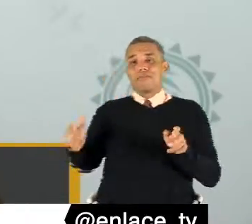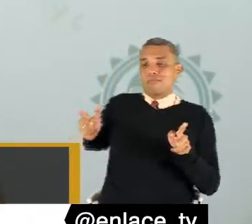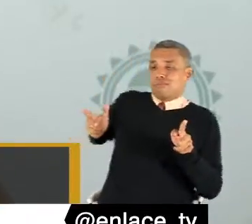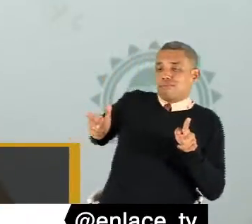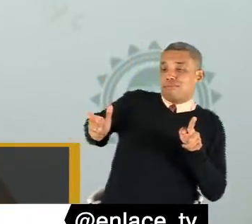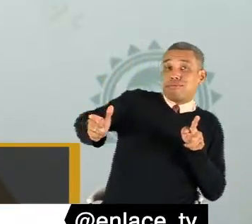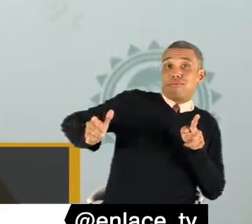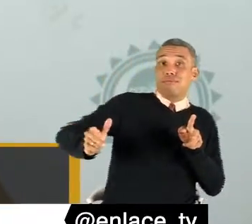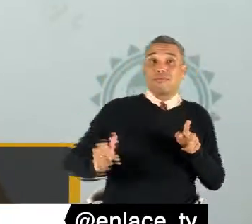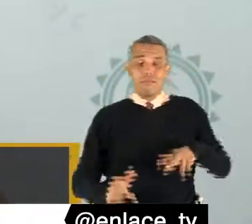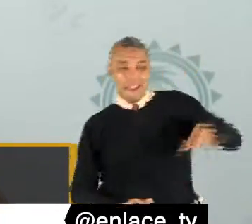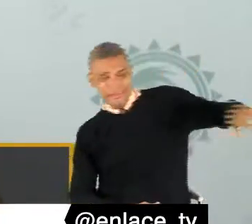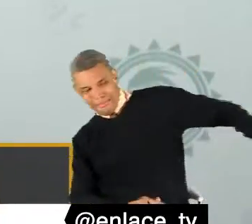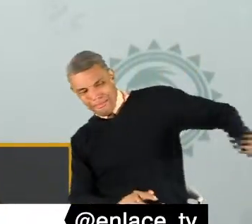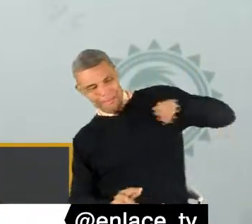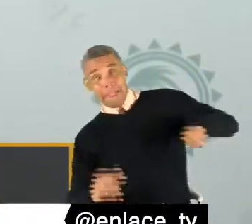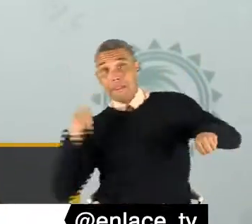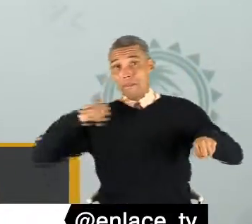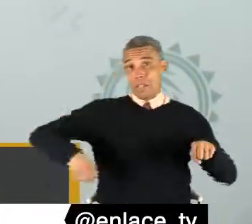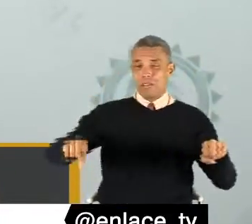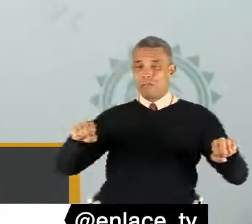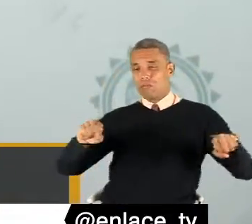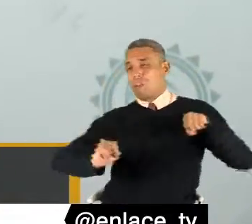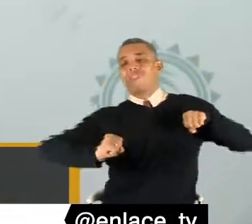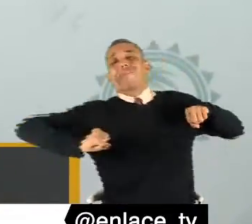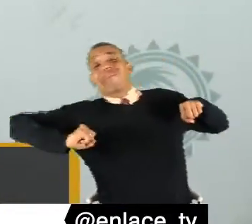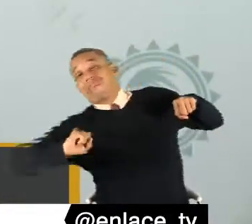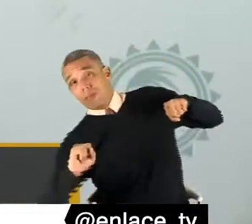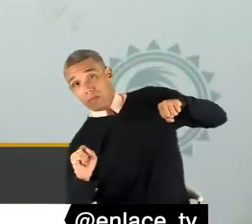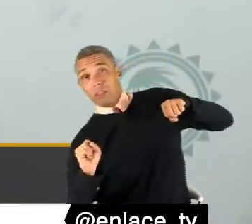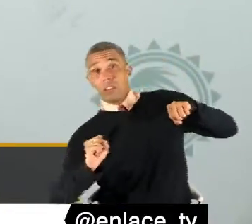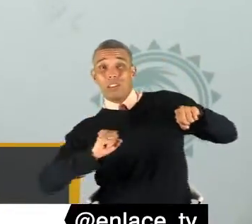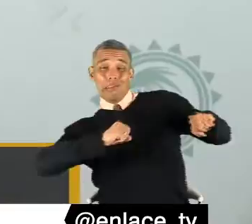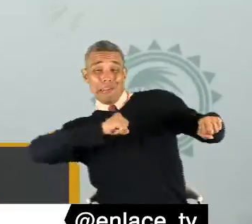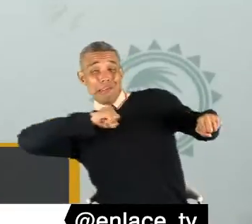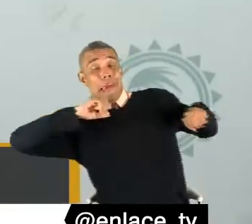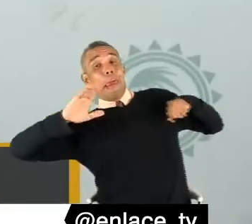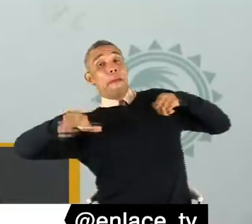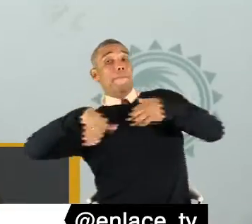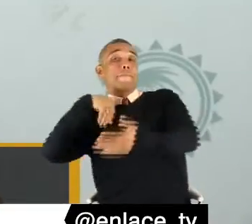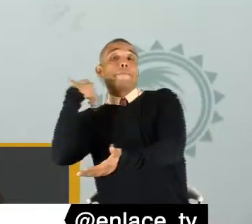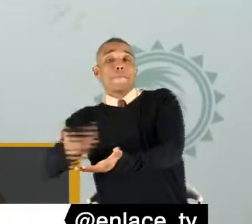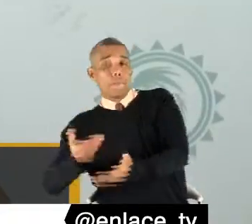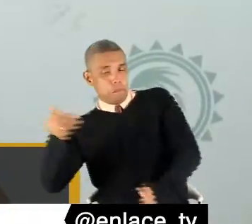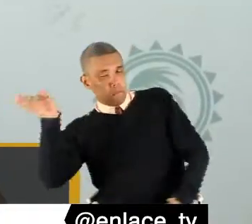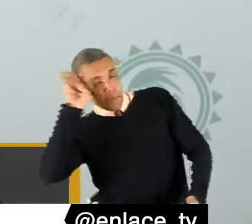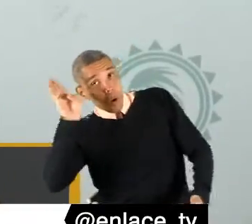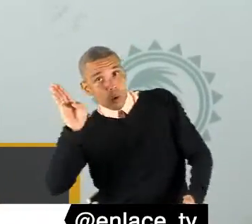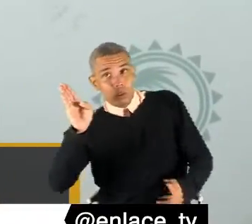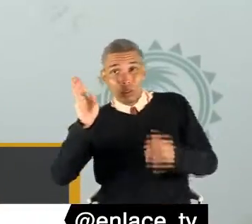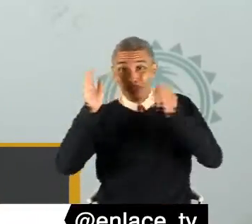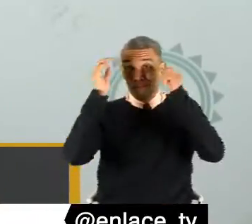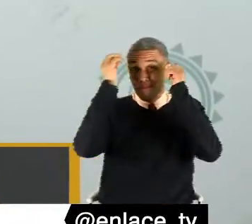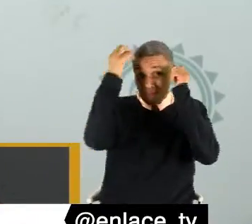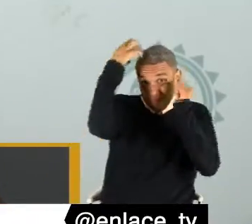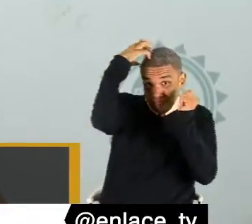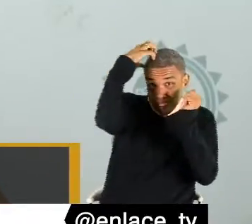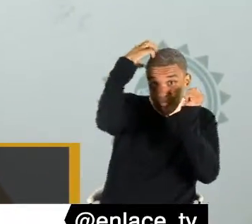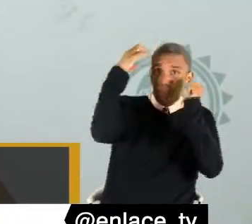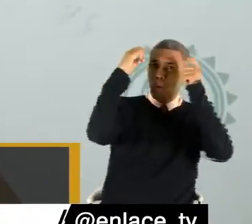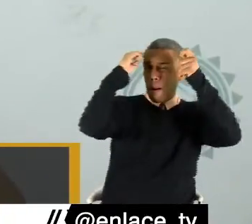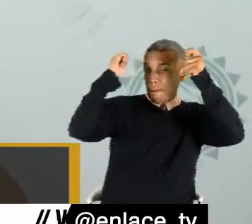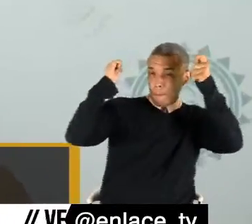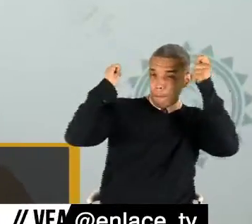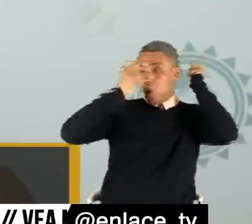cae. Sufrió un golpe en la cabeza, ella llega a la clínica con un trauma craneoencefálico. De todo el fin de semana